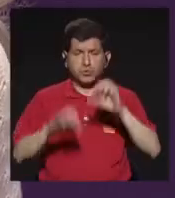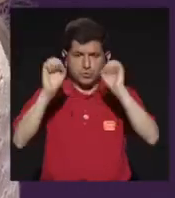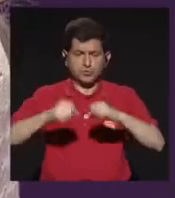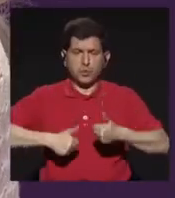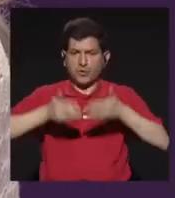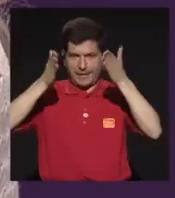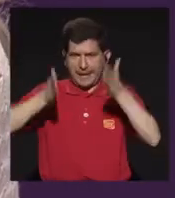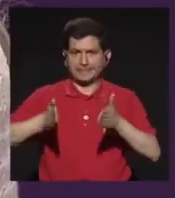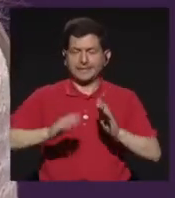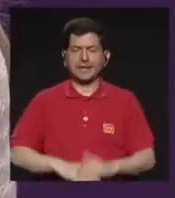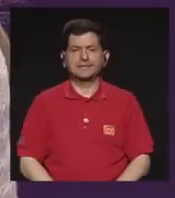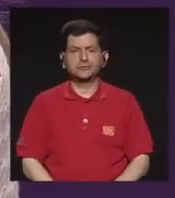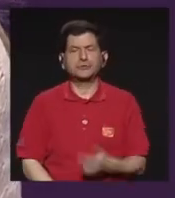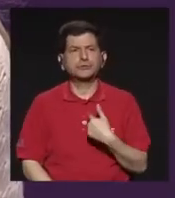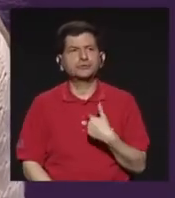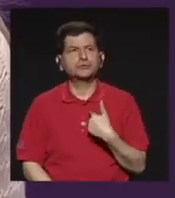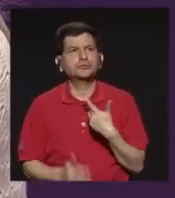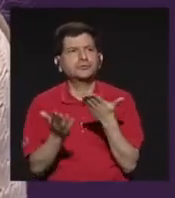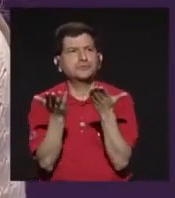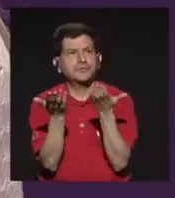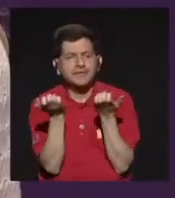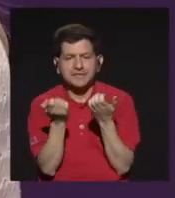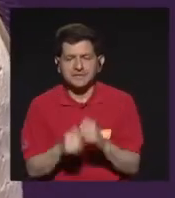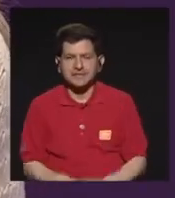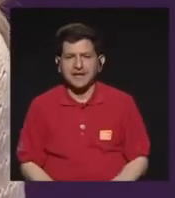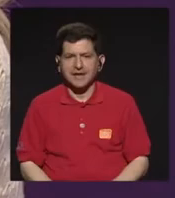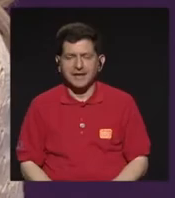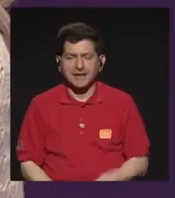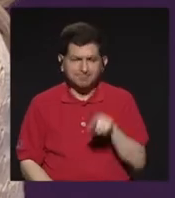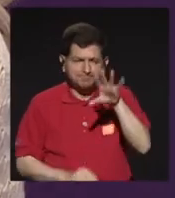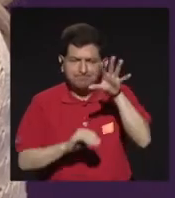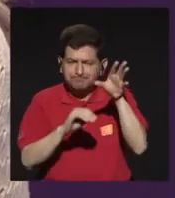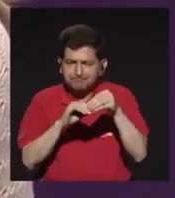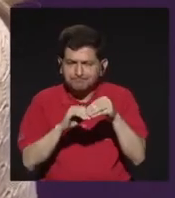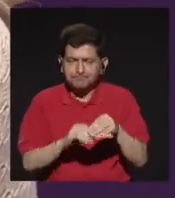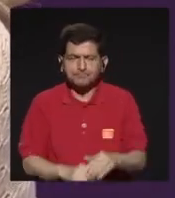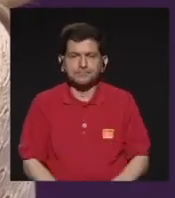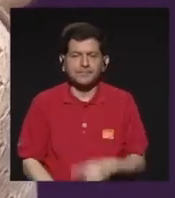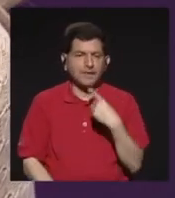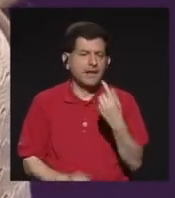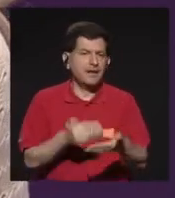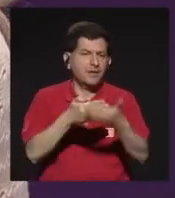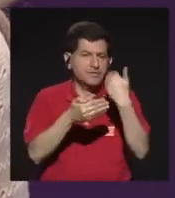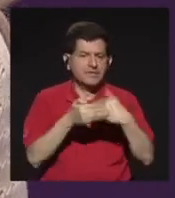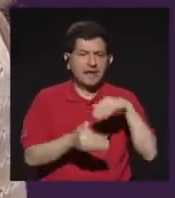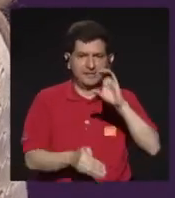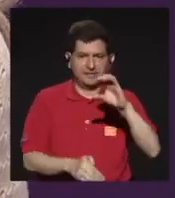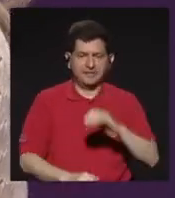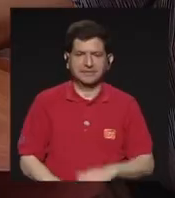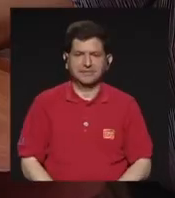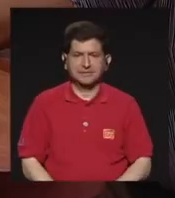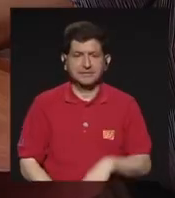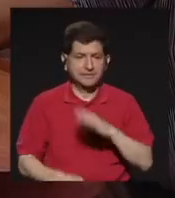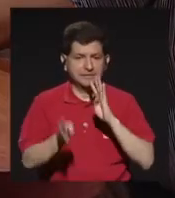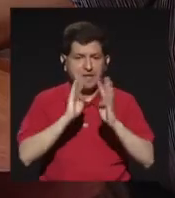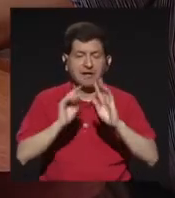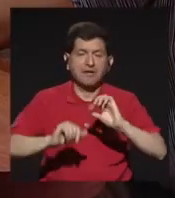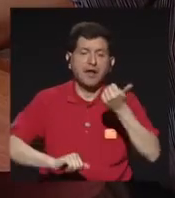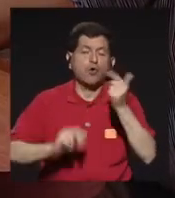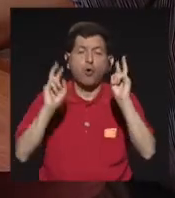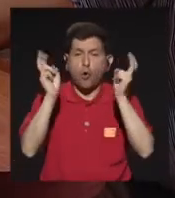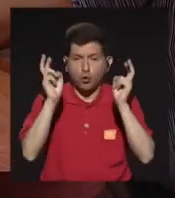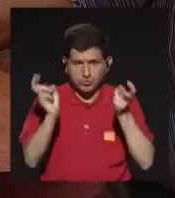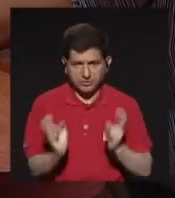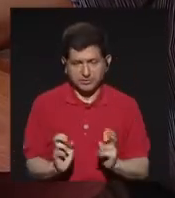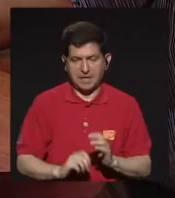ya. Yo quisiera acotar un poquito ahí a lo que vos decías, Carolina, de que se hablen de otros temas,